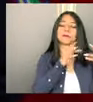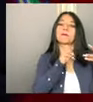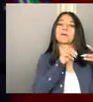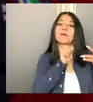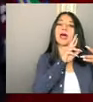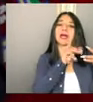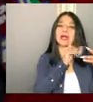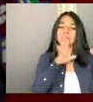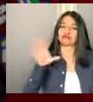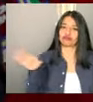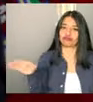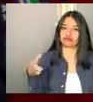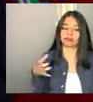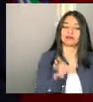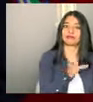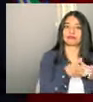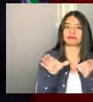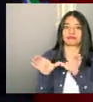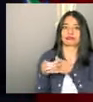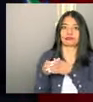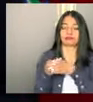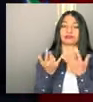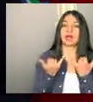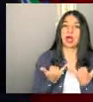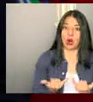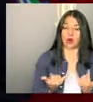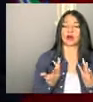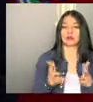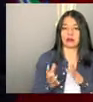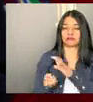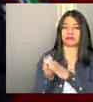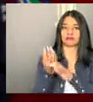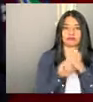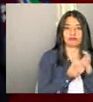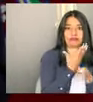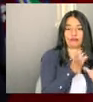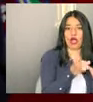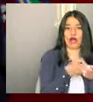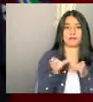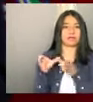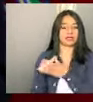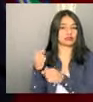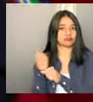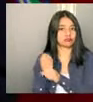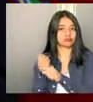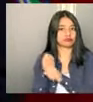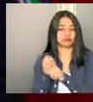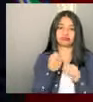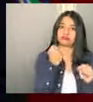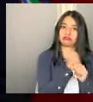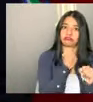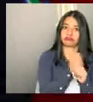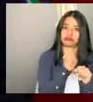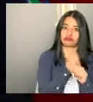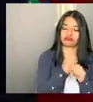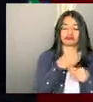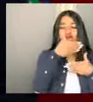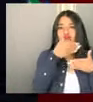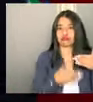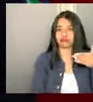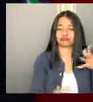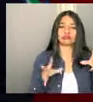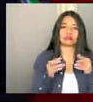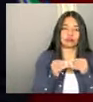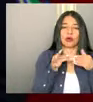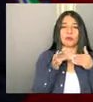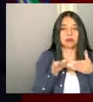Proaño. El día de hoy mismo se instalarán a efecto de que puedan elaborar una hoja de ruta, establecer cuál